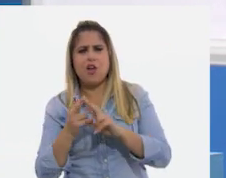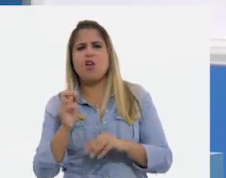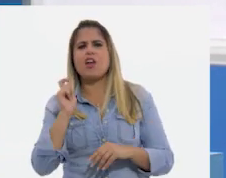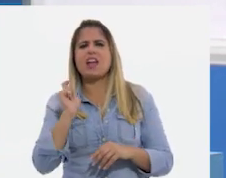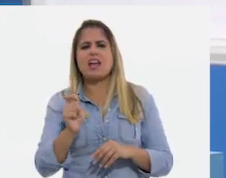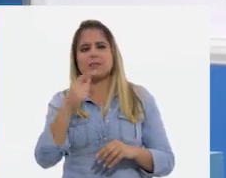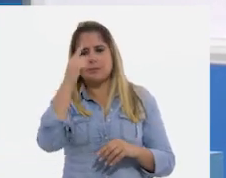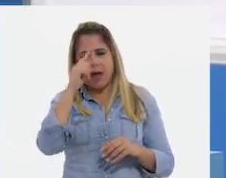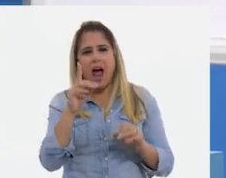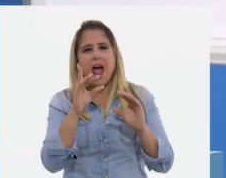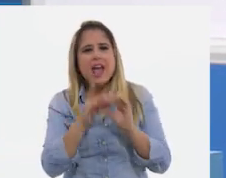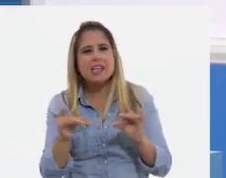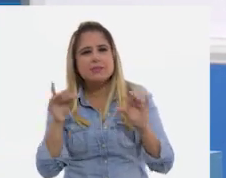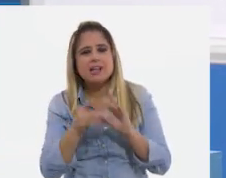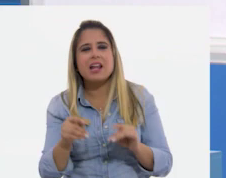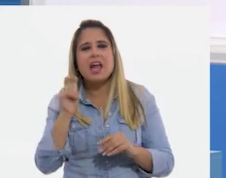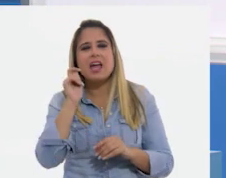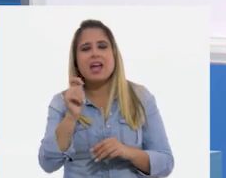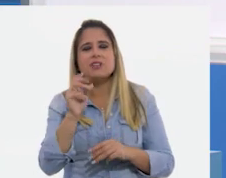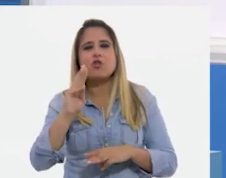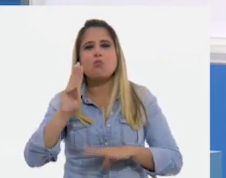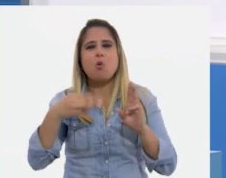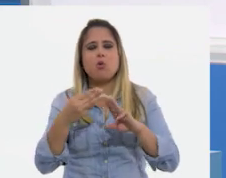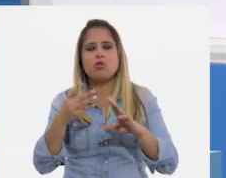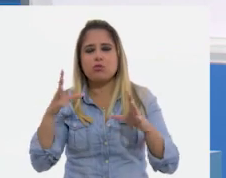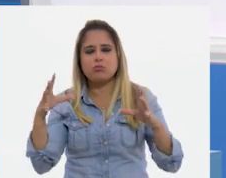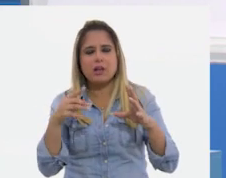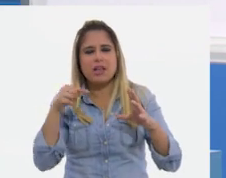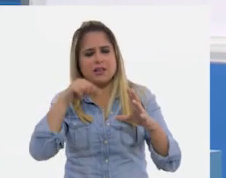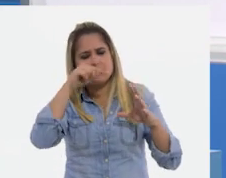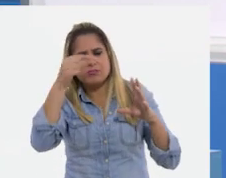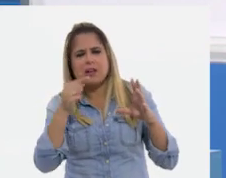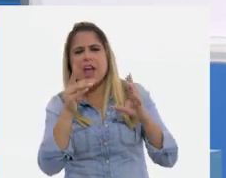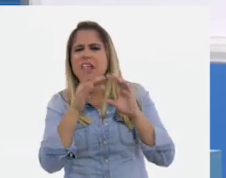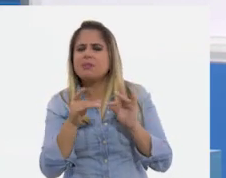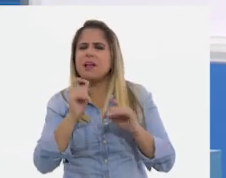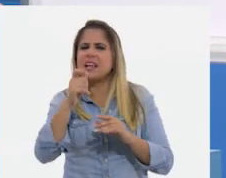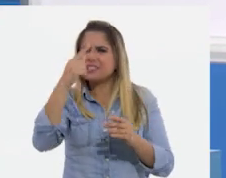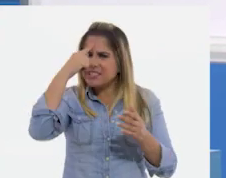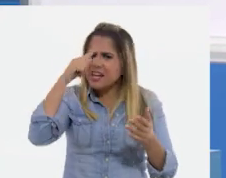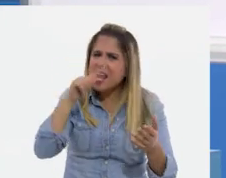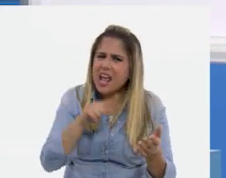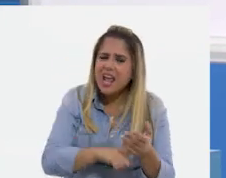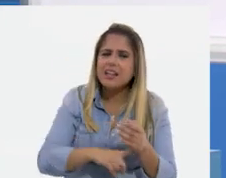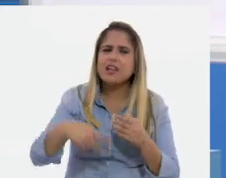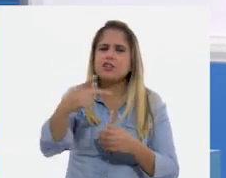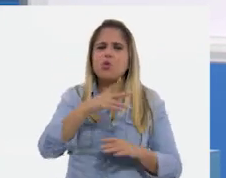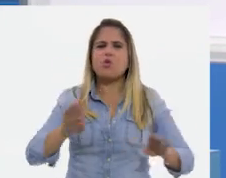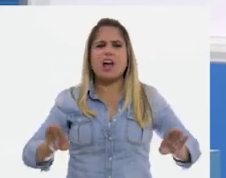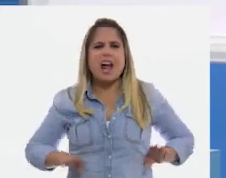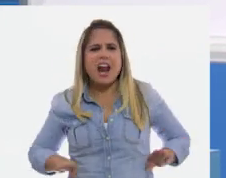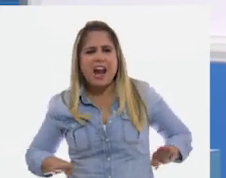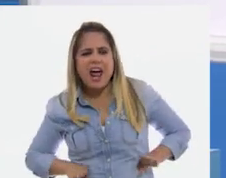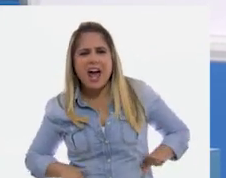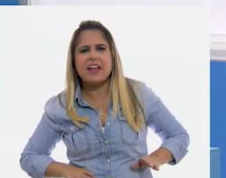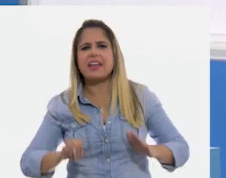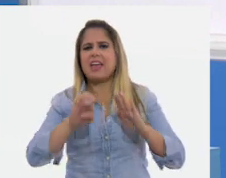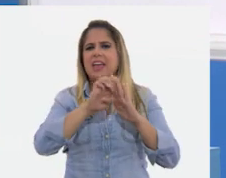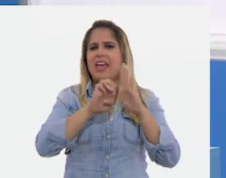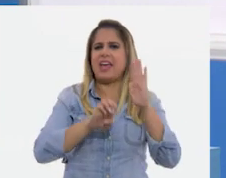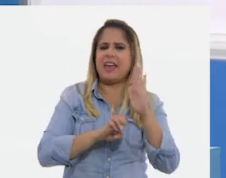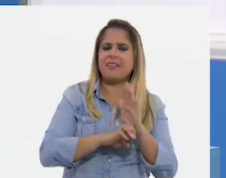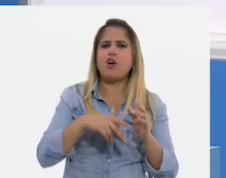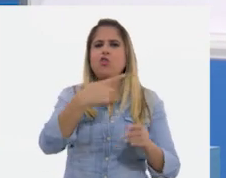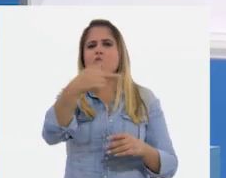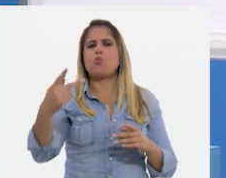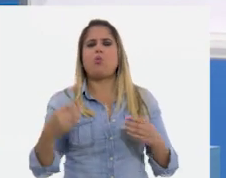referentes para explicarnos el mundo. Con nuestras creencias establecemos nuestros comportamientos éticos y forma